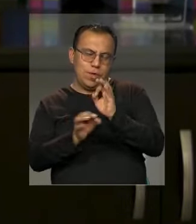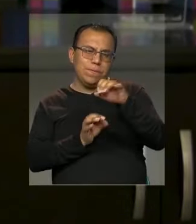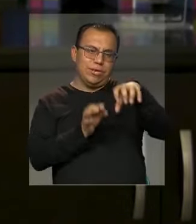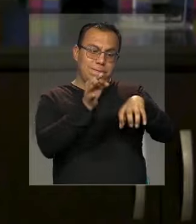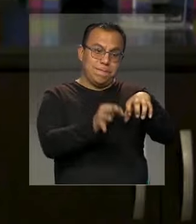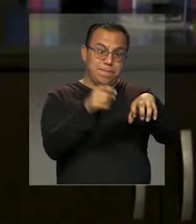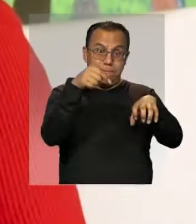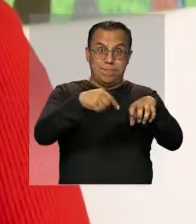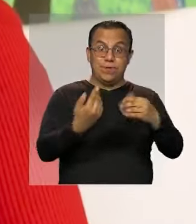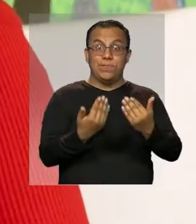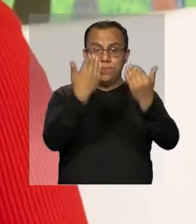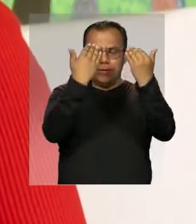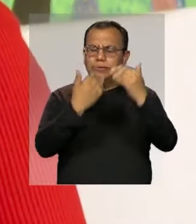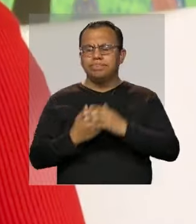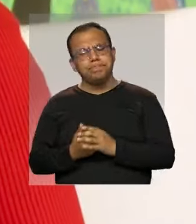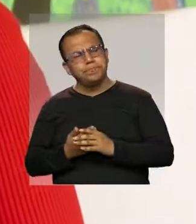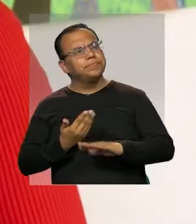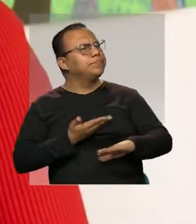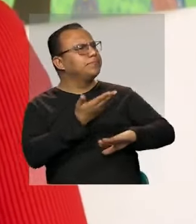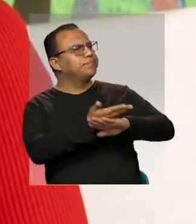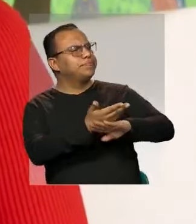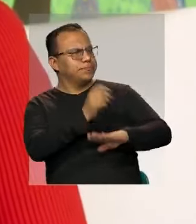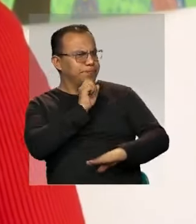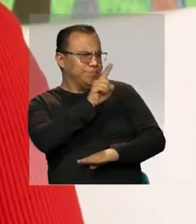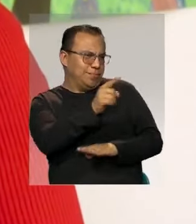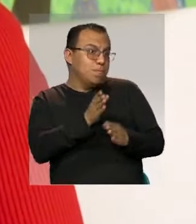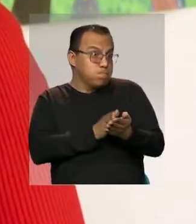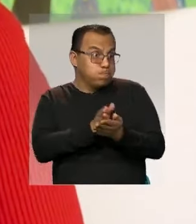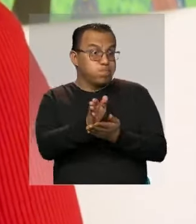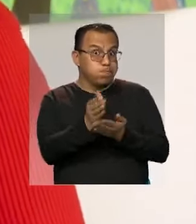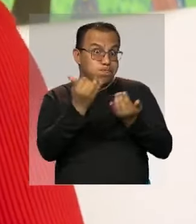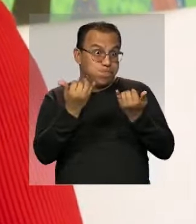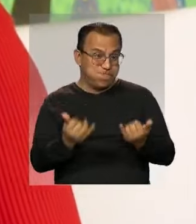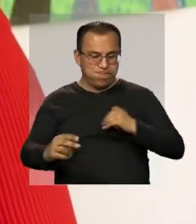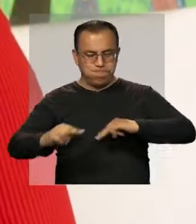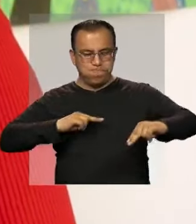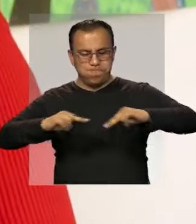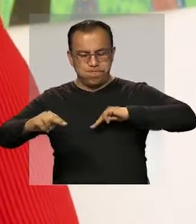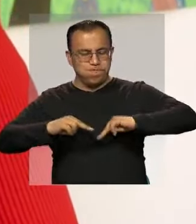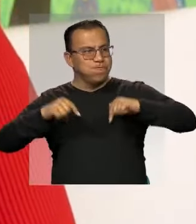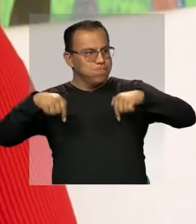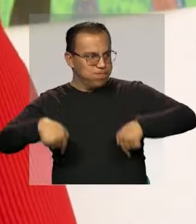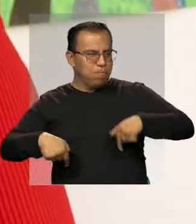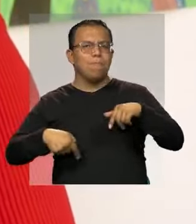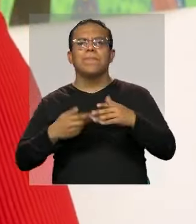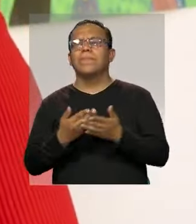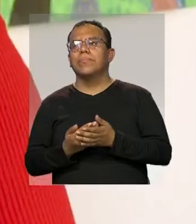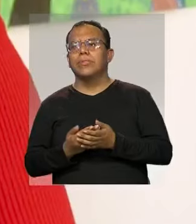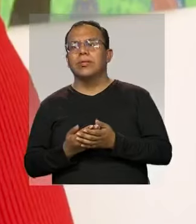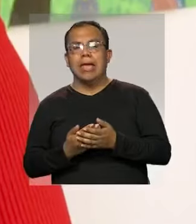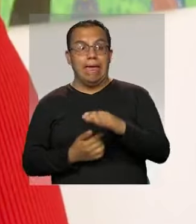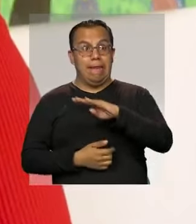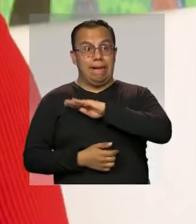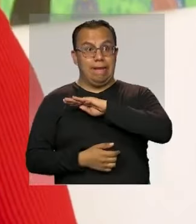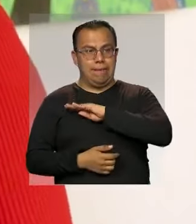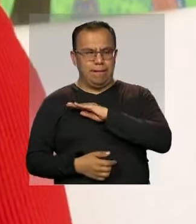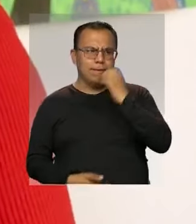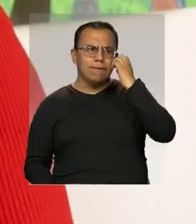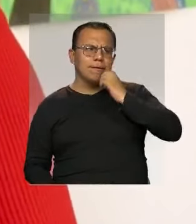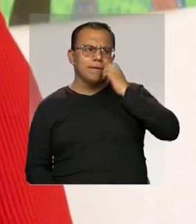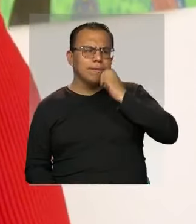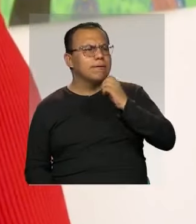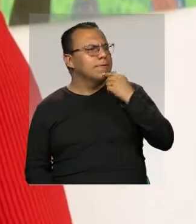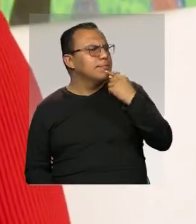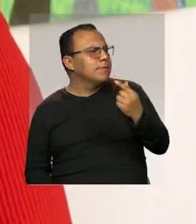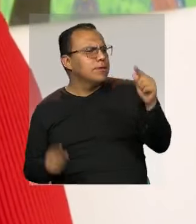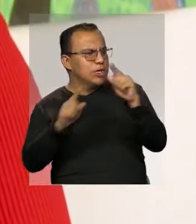cuidado. Una de las apuestas que va a continuar la actual administración, de hecho el alcalde mayor Carlos Fernando Galán